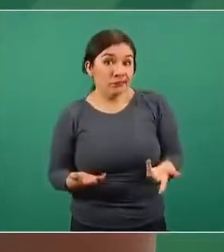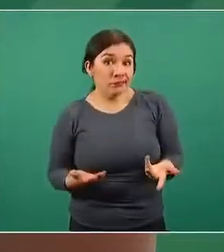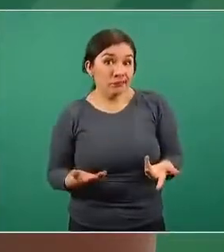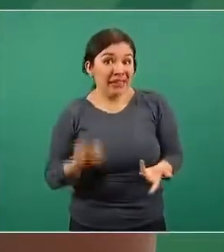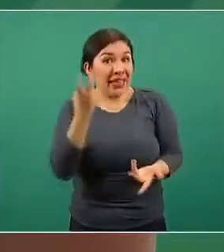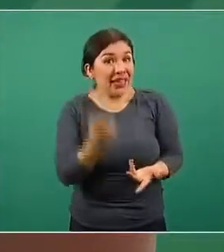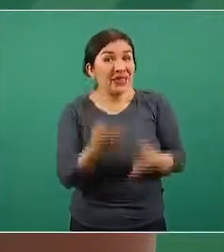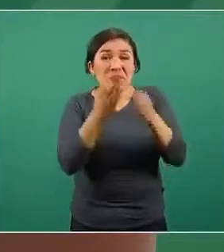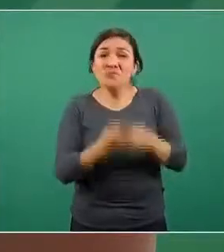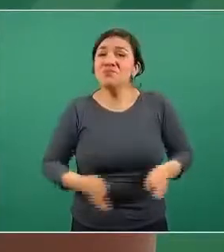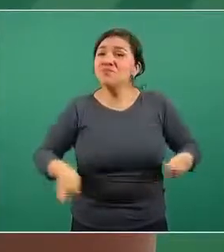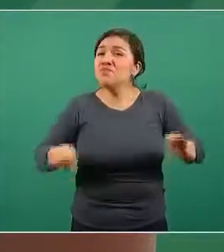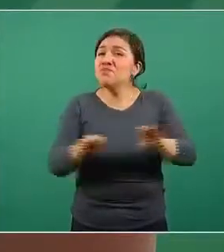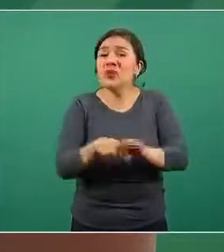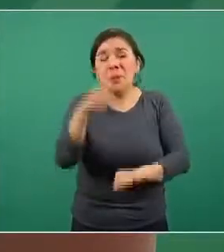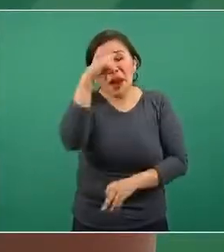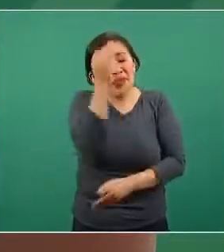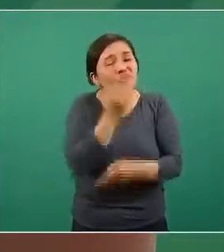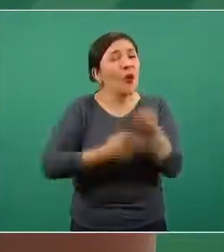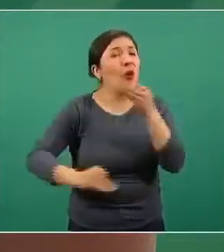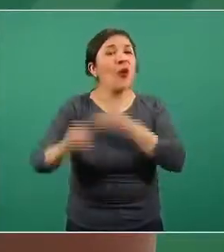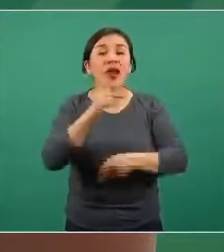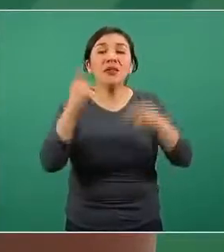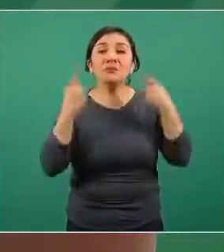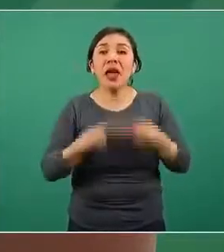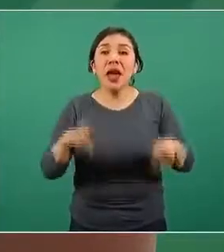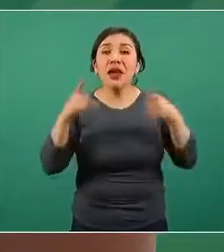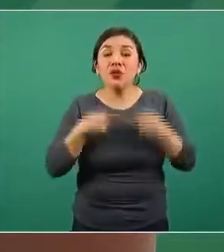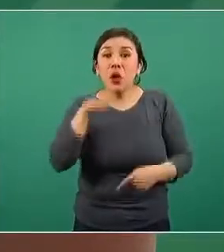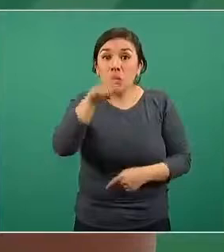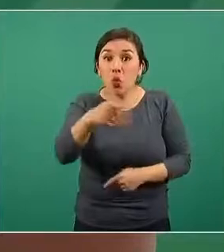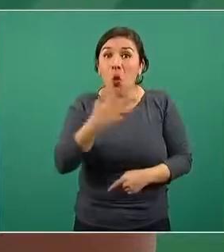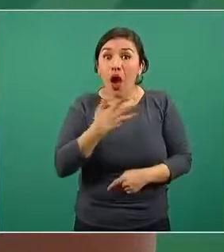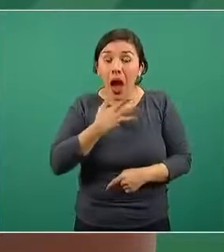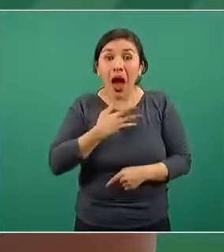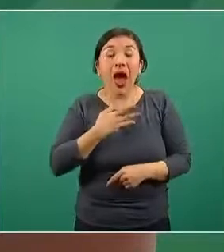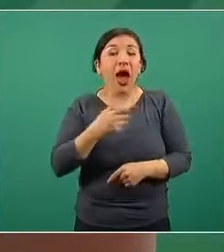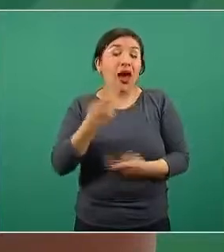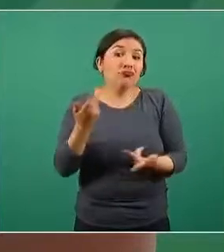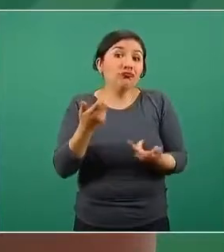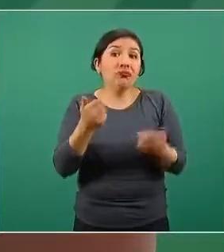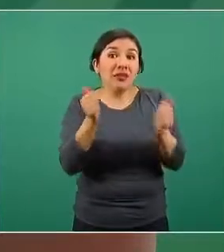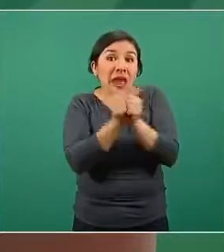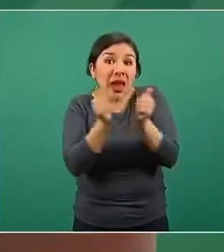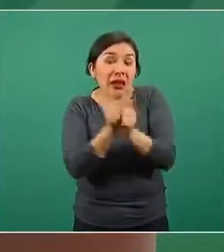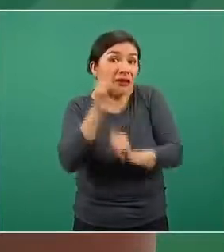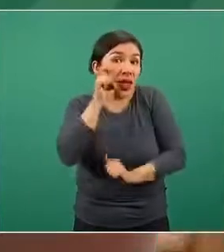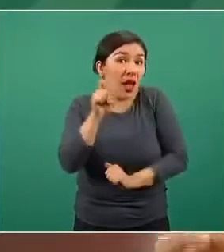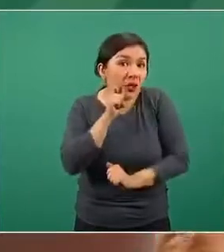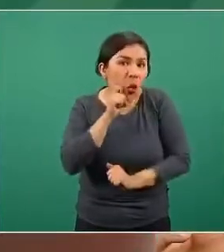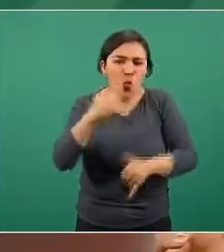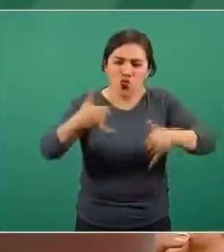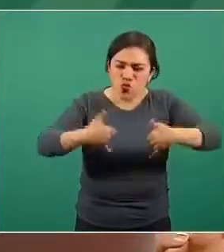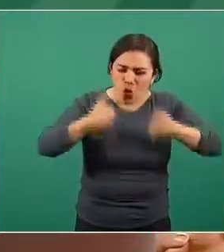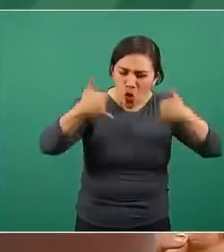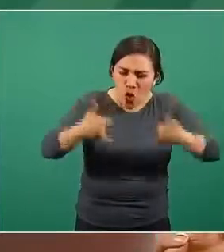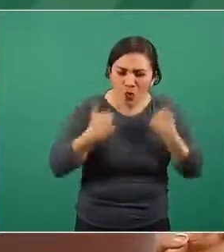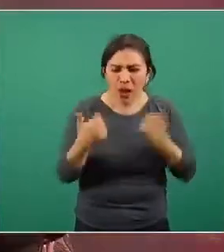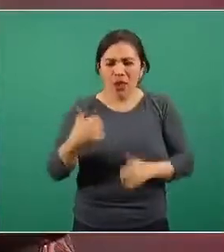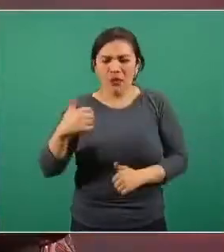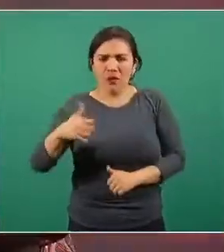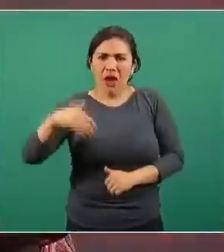es importantísima para todas las personas sexualmente activas, desde adolescentes hasta adultos